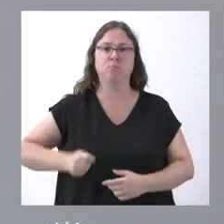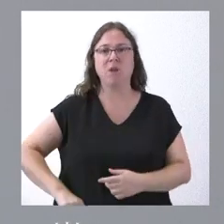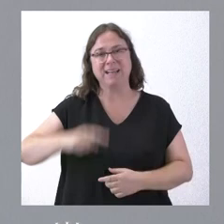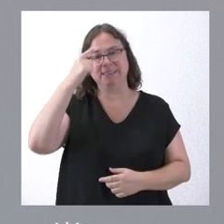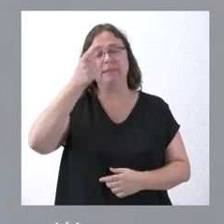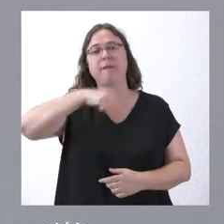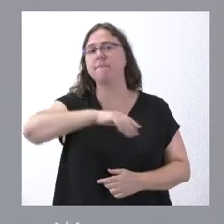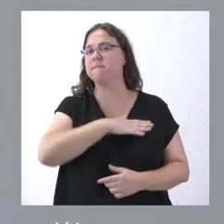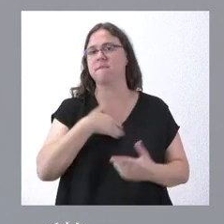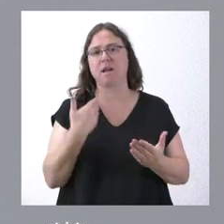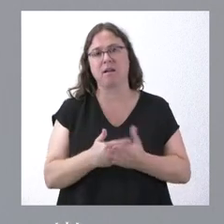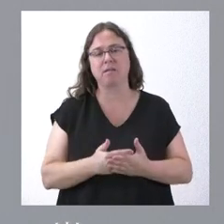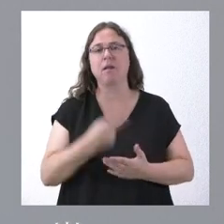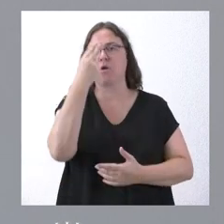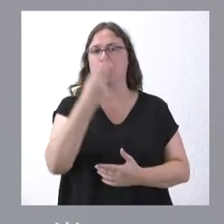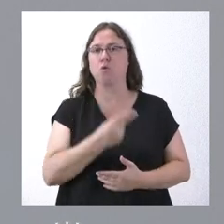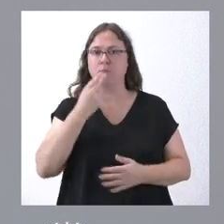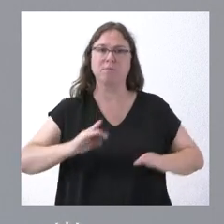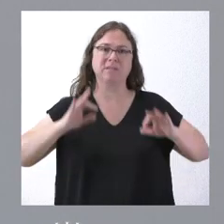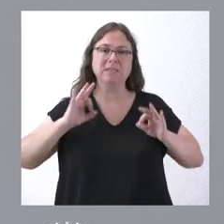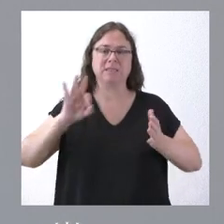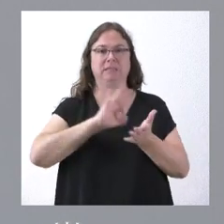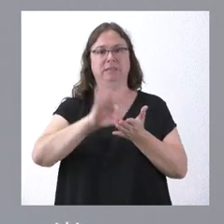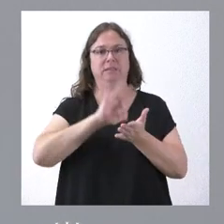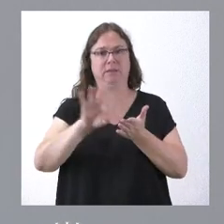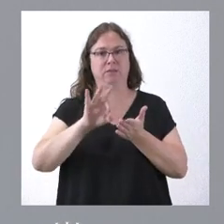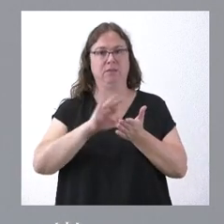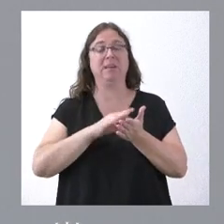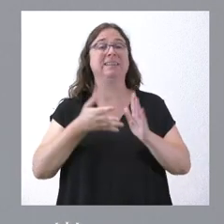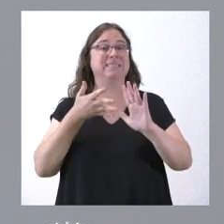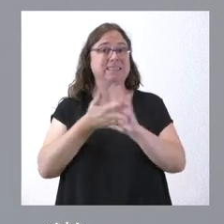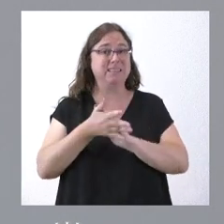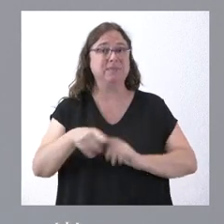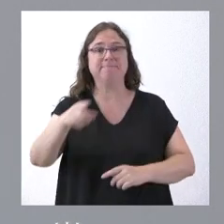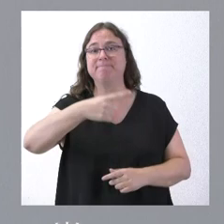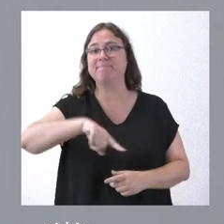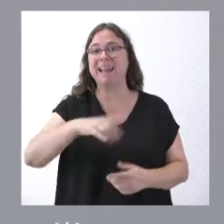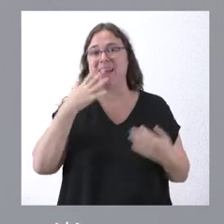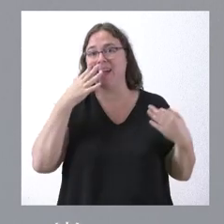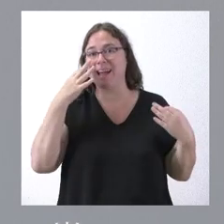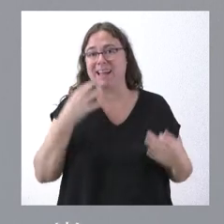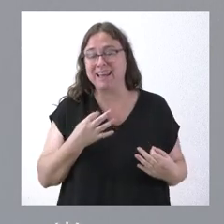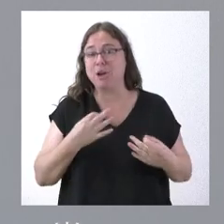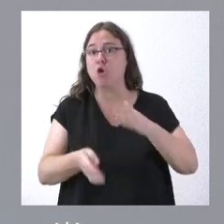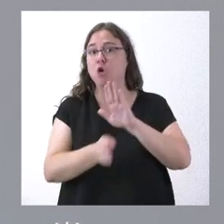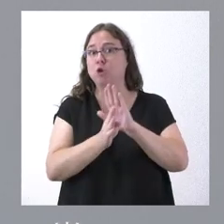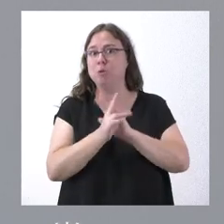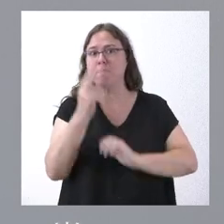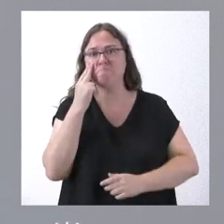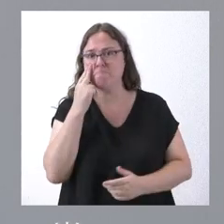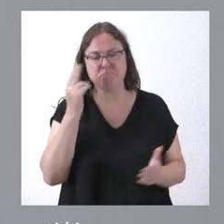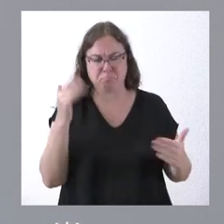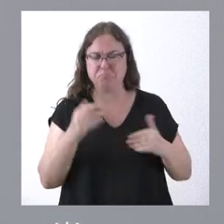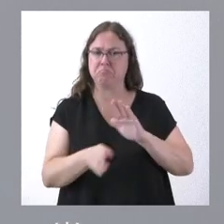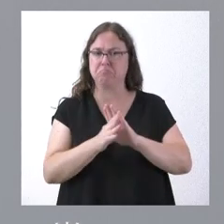aquí garantizamos nuestro compromiso con ese servicio. Por tanto, en ningún lugar creemos que la continuidad del mismo esté en riesgo